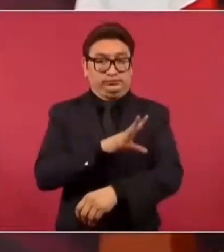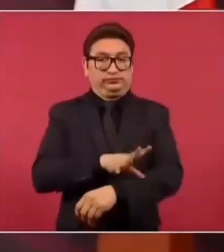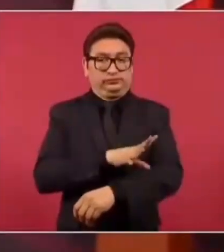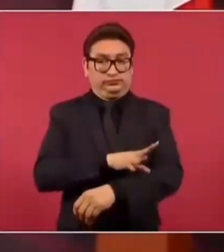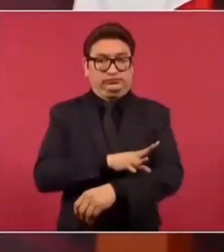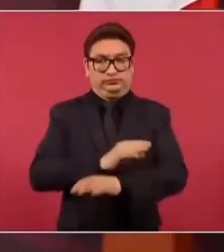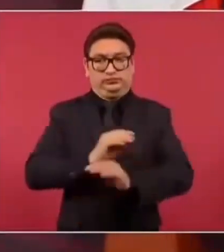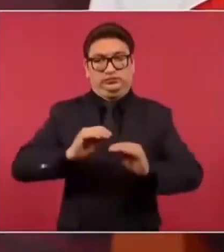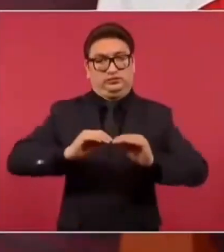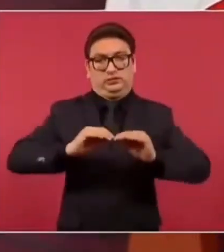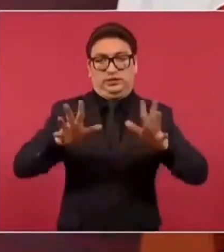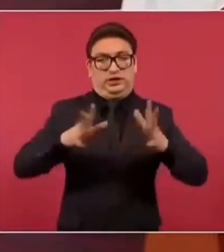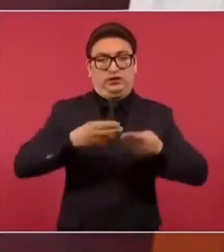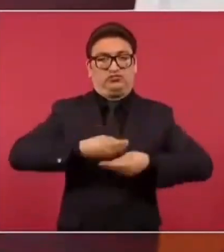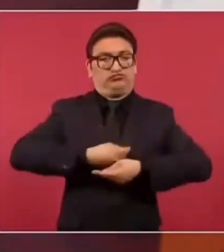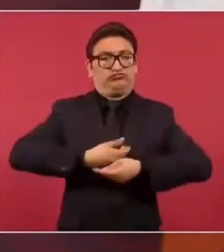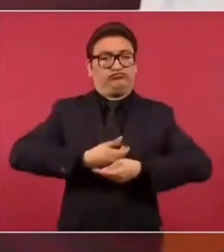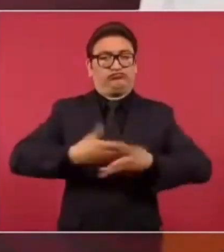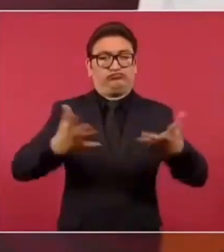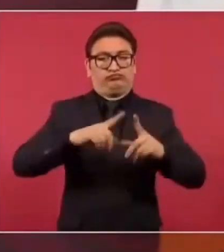desde luego la distribución,